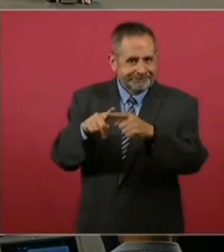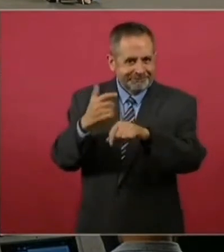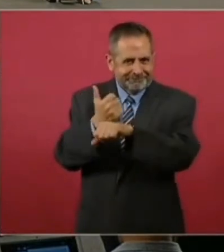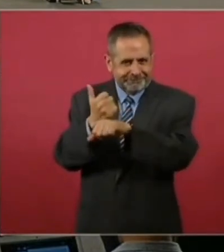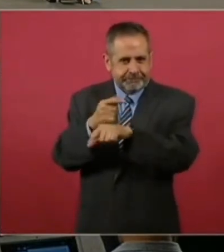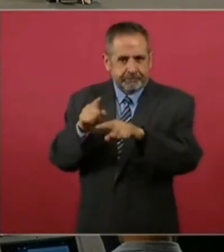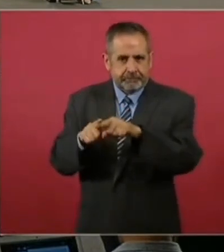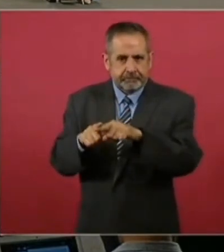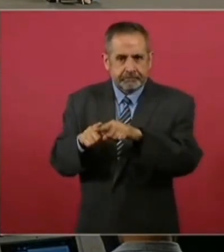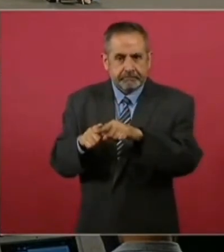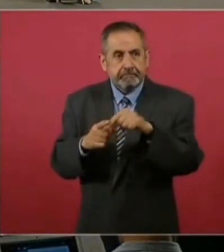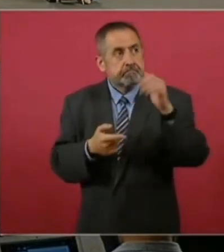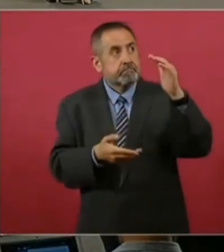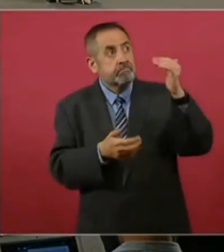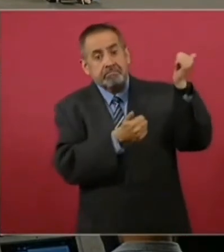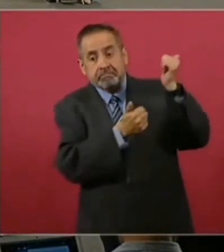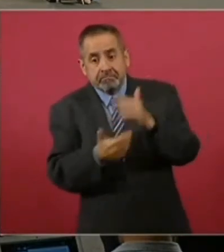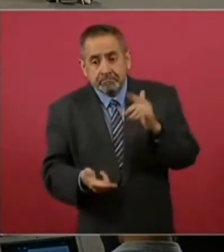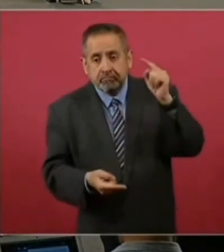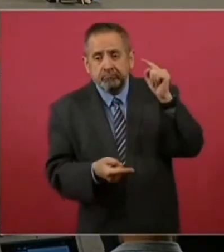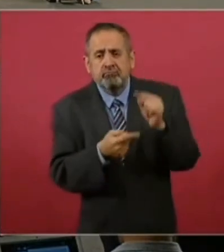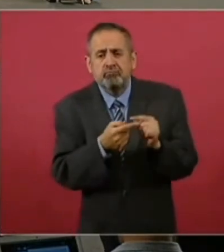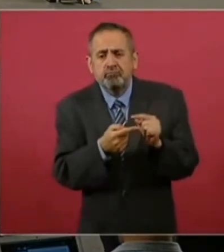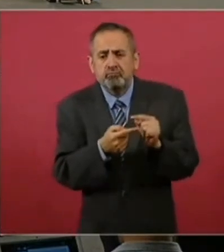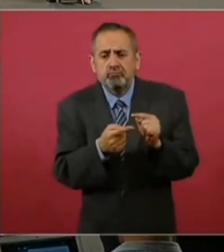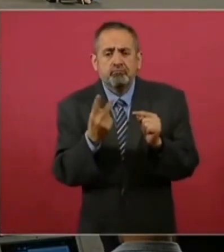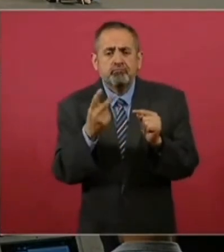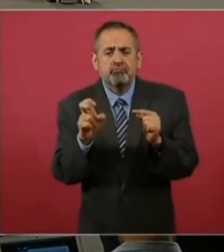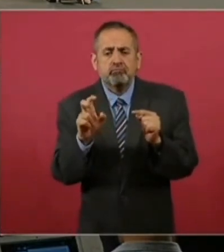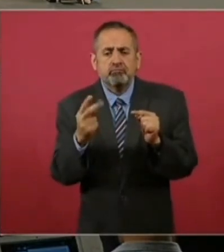bajaríamos a 232 las importaciones.